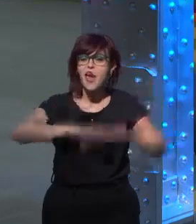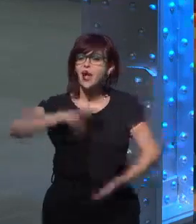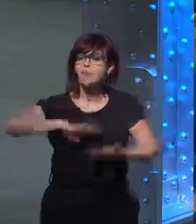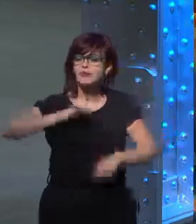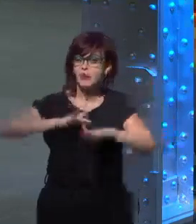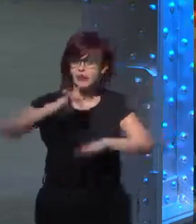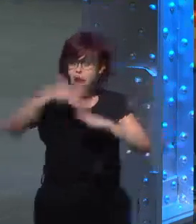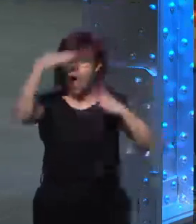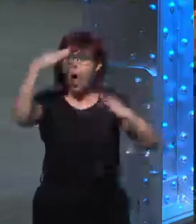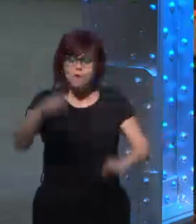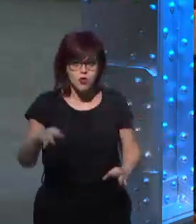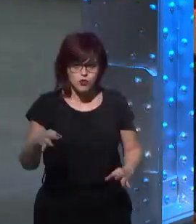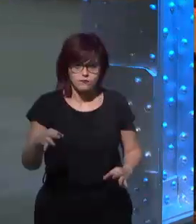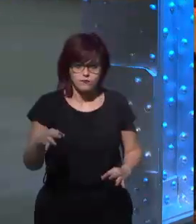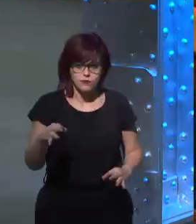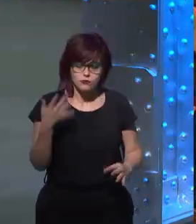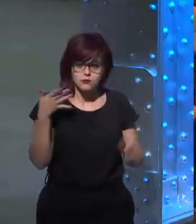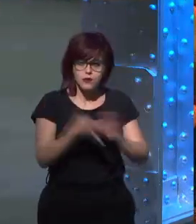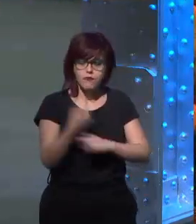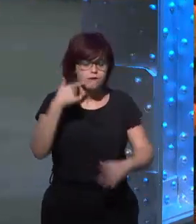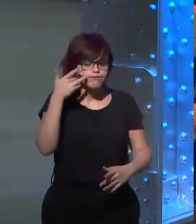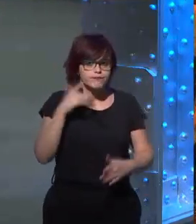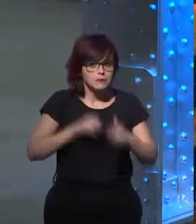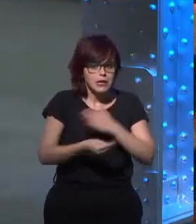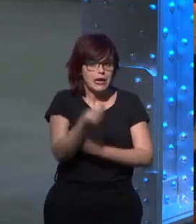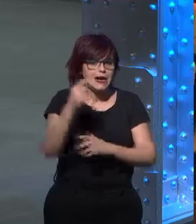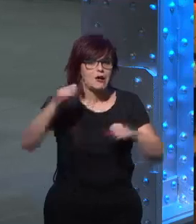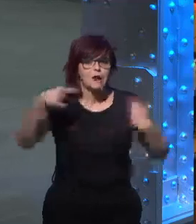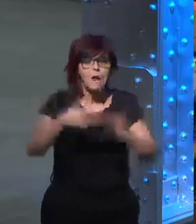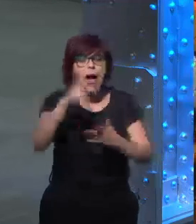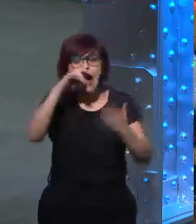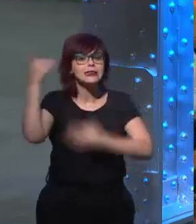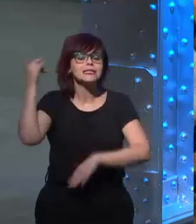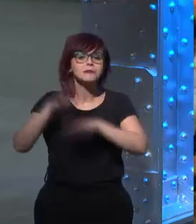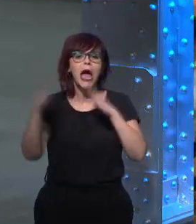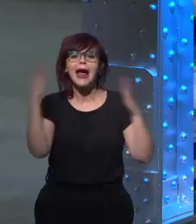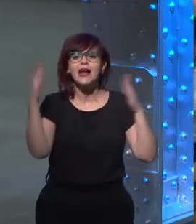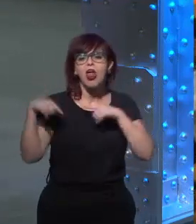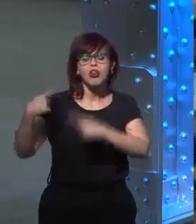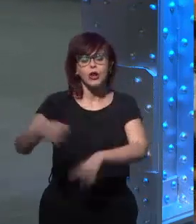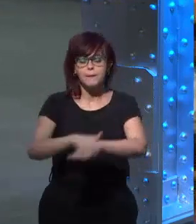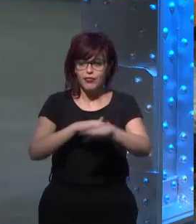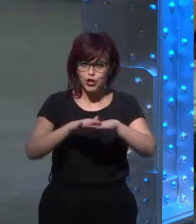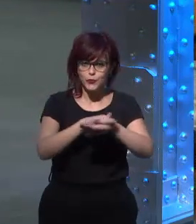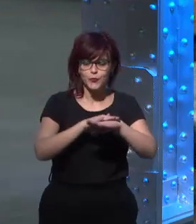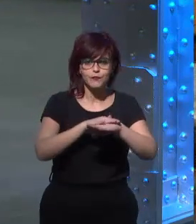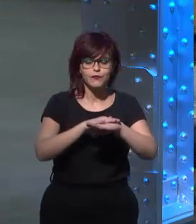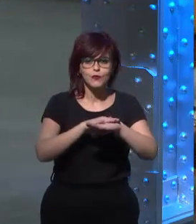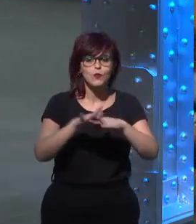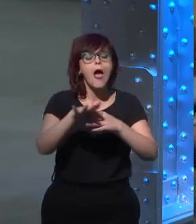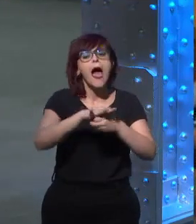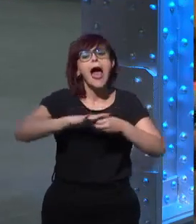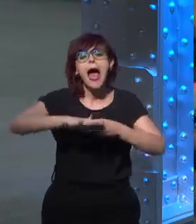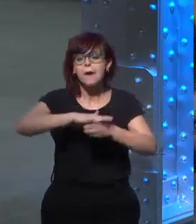digitales obvias, que ya se proyectan de una manera transversal. Porque antes posiblemente estaríamos hablando de una generación, de un